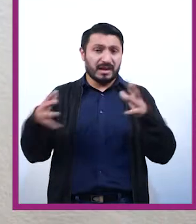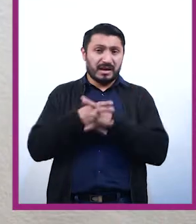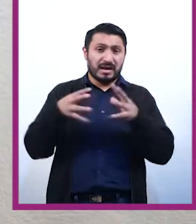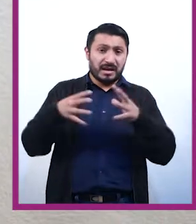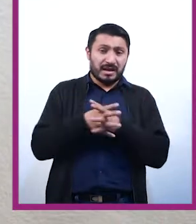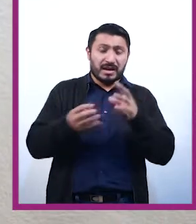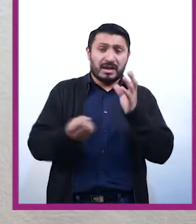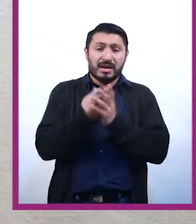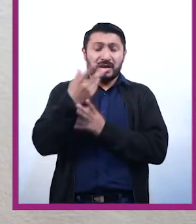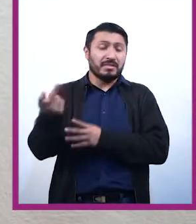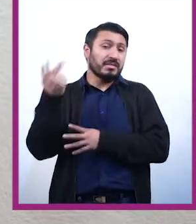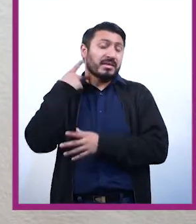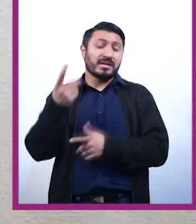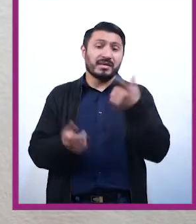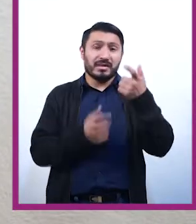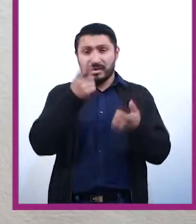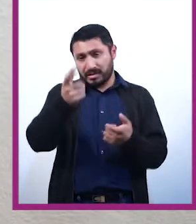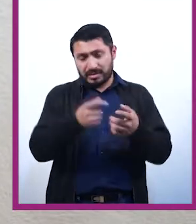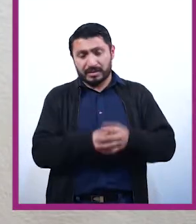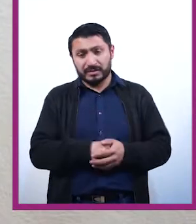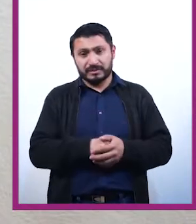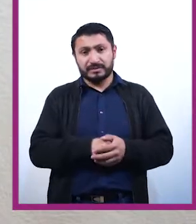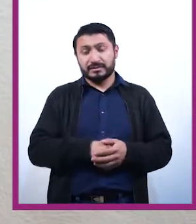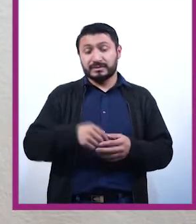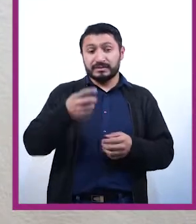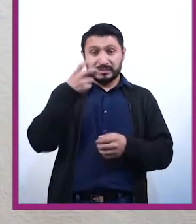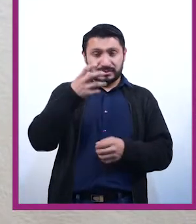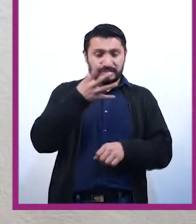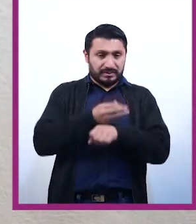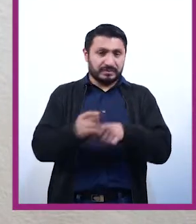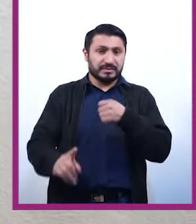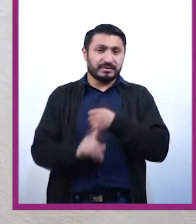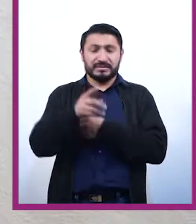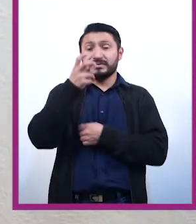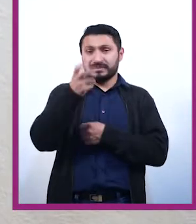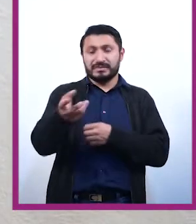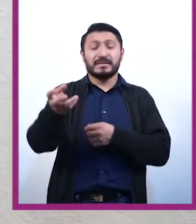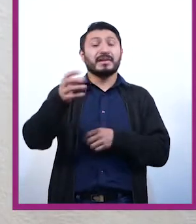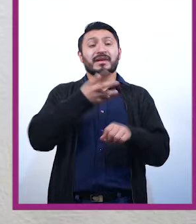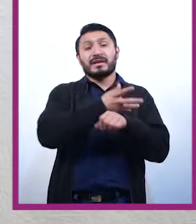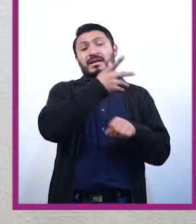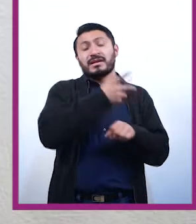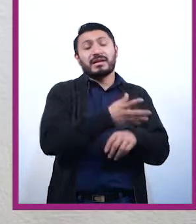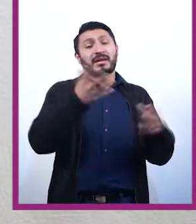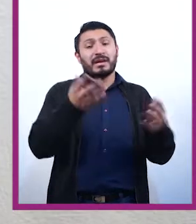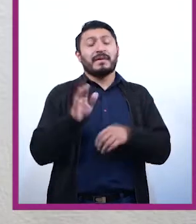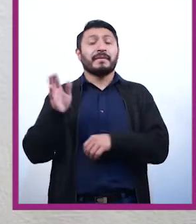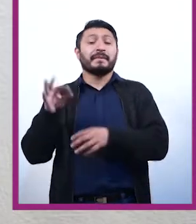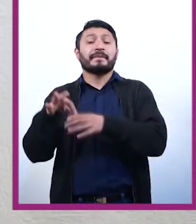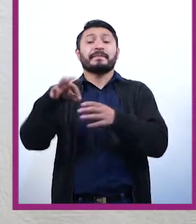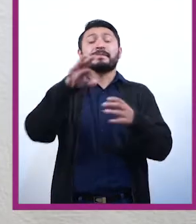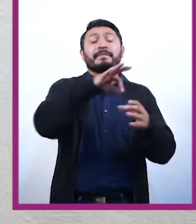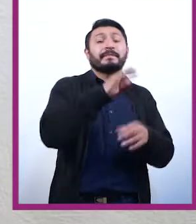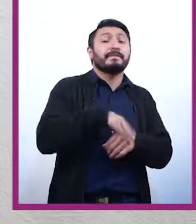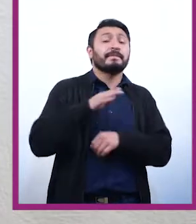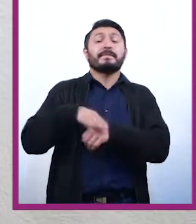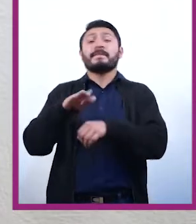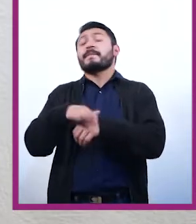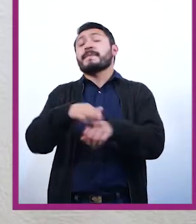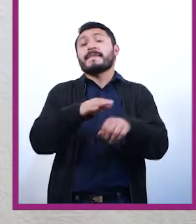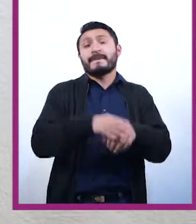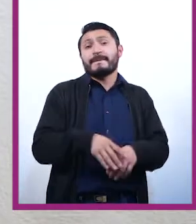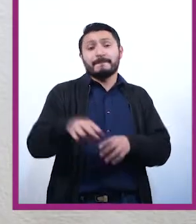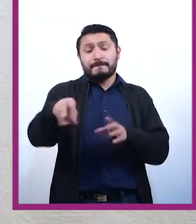una economía de guerra, de la nueva política económica. Para resolver el primer problema, Estados Unidos hizo una campaña